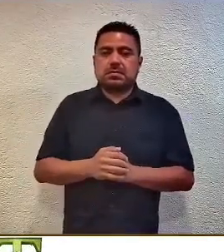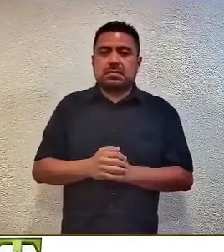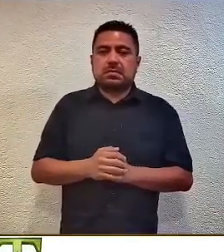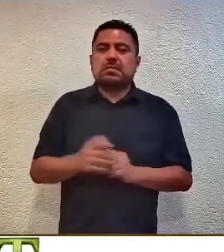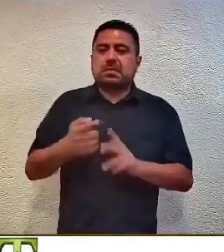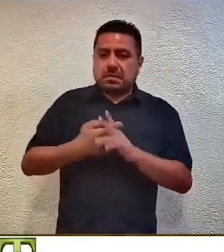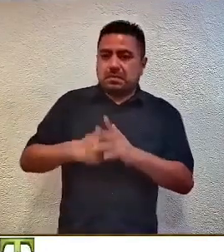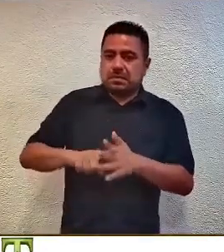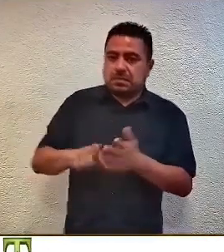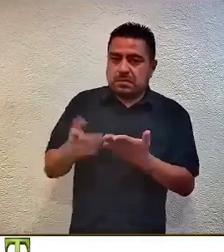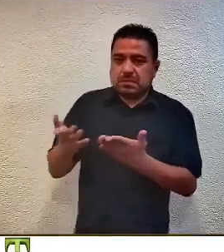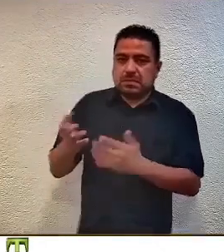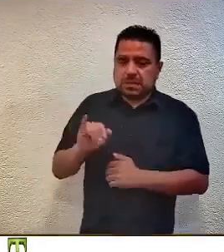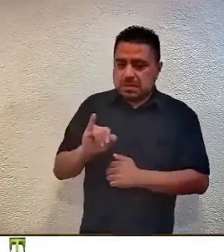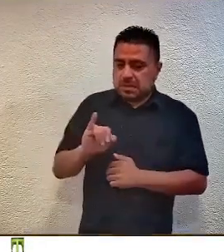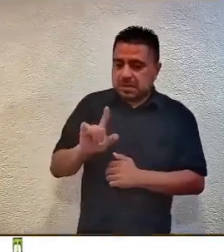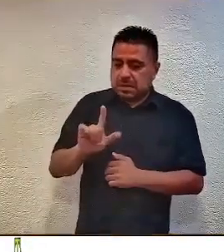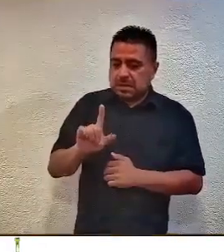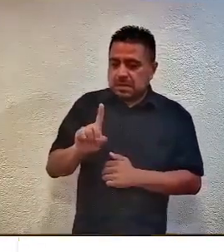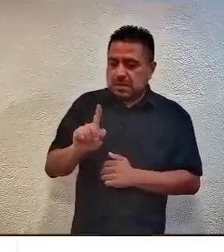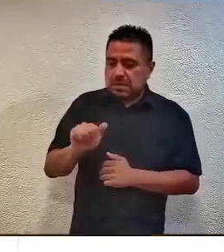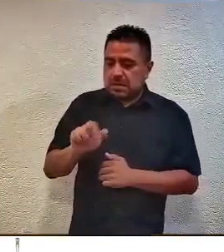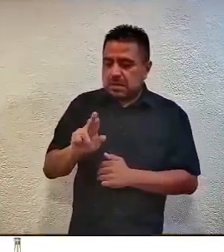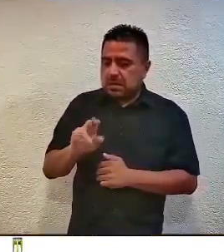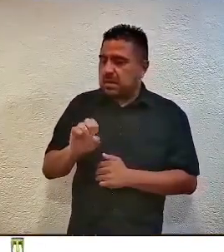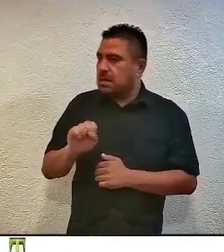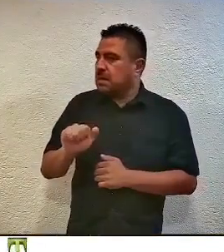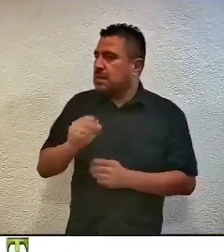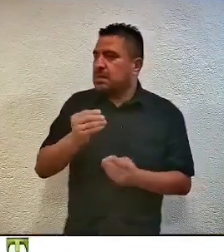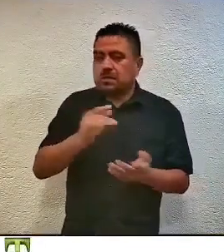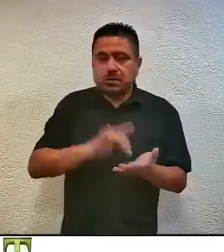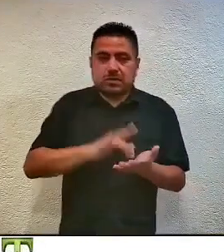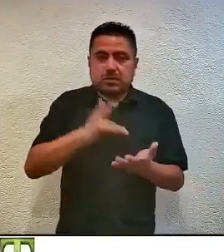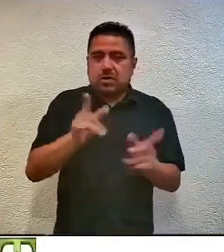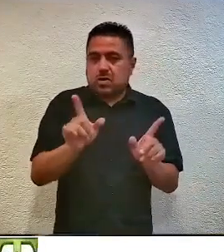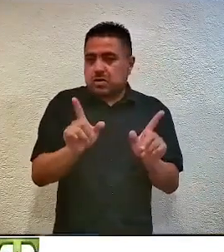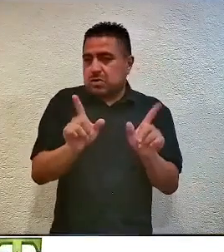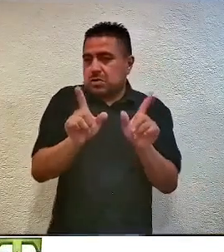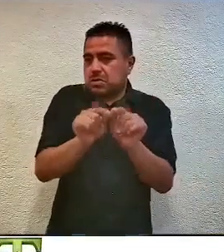Adelante, magistrada Hilda Rosa Delgado Brito. Muchas gracias. Es solo para